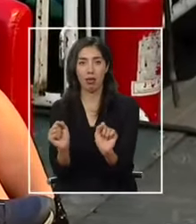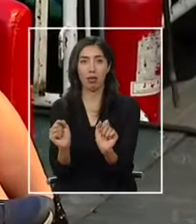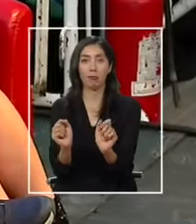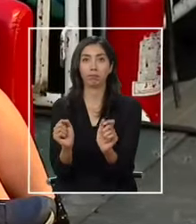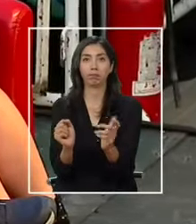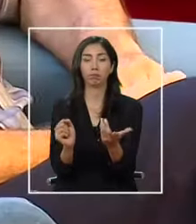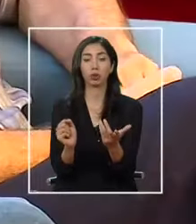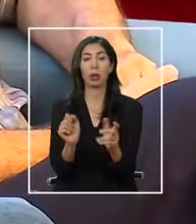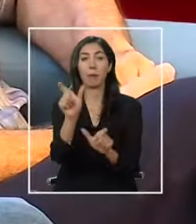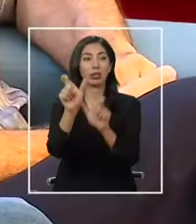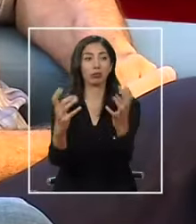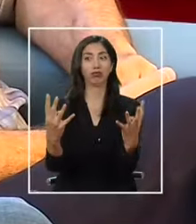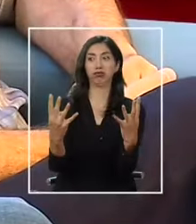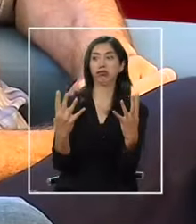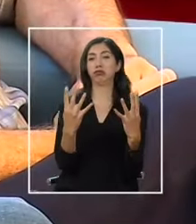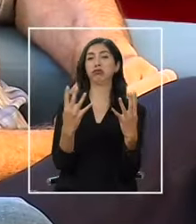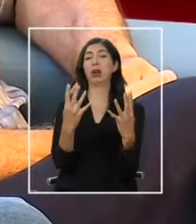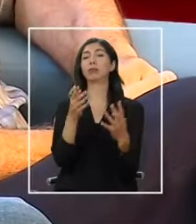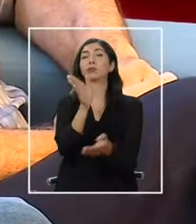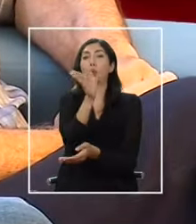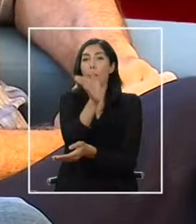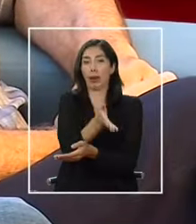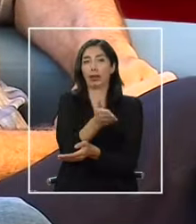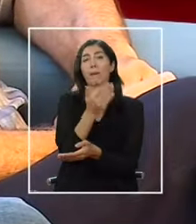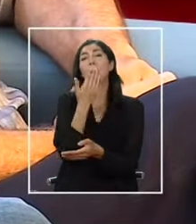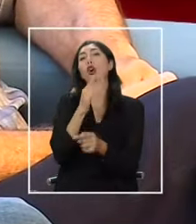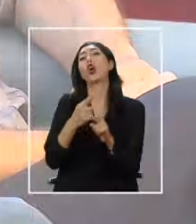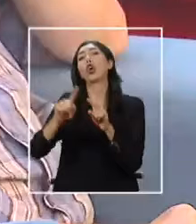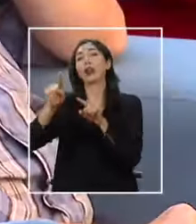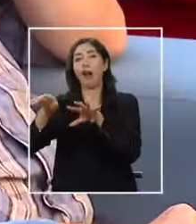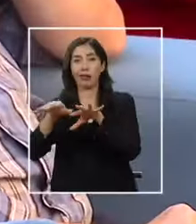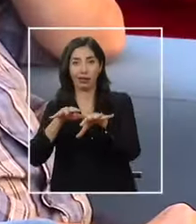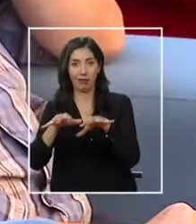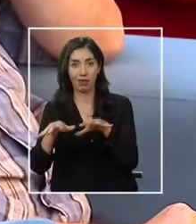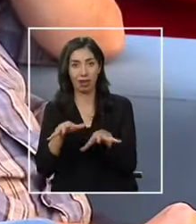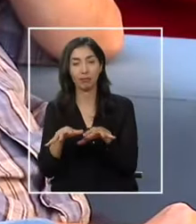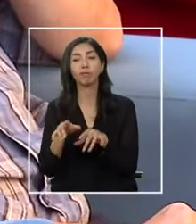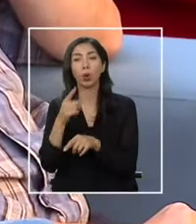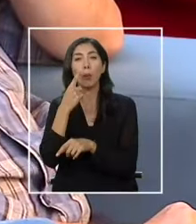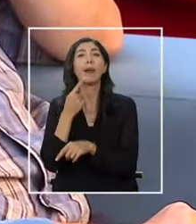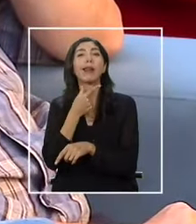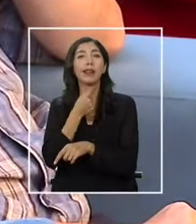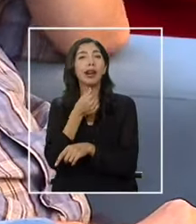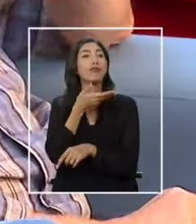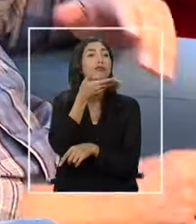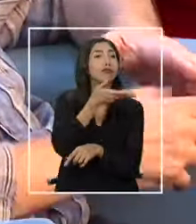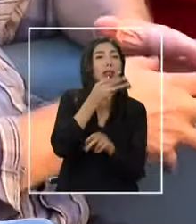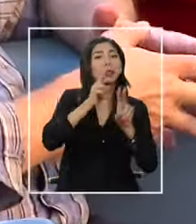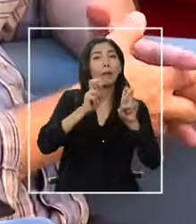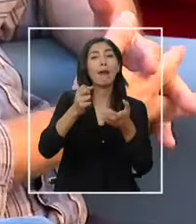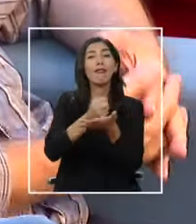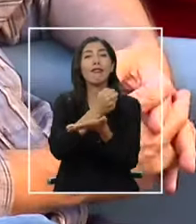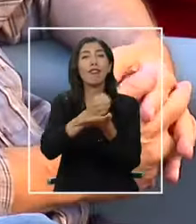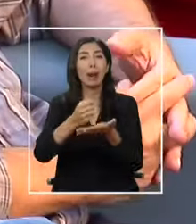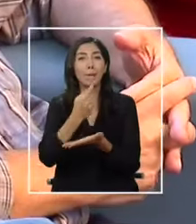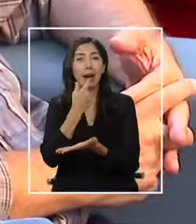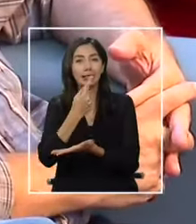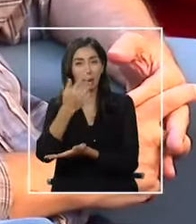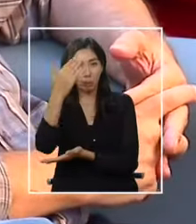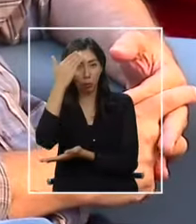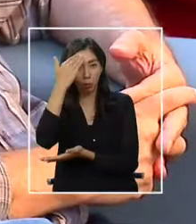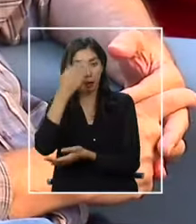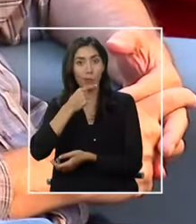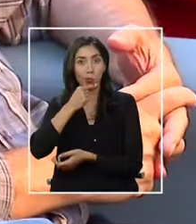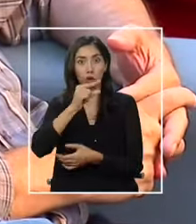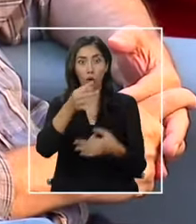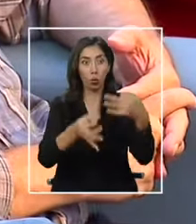Jadue optó por participar en otra actividad y de esta manera la instancia para referirse al caso Farmacias Populares, por el cual será